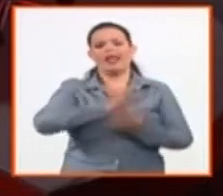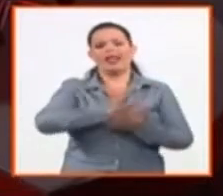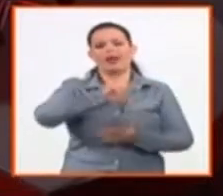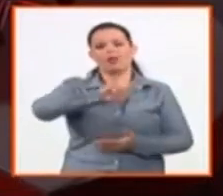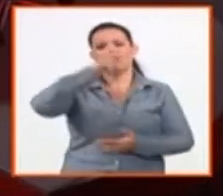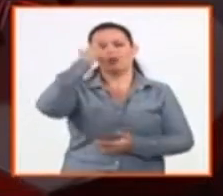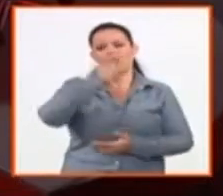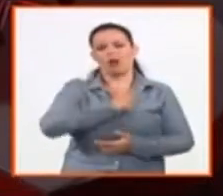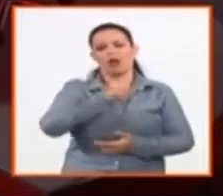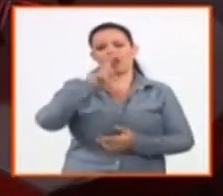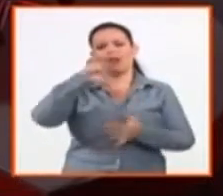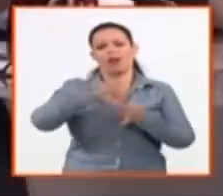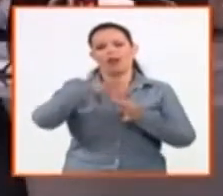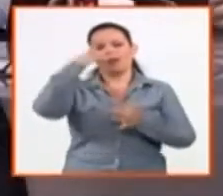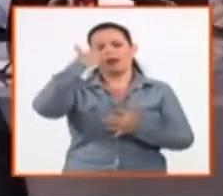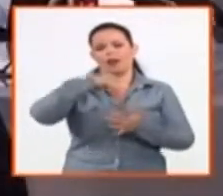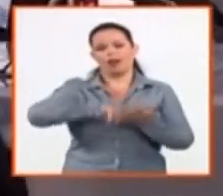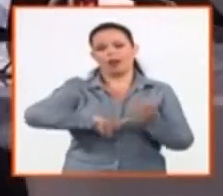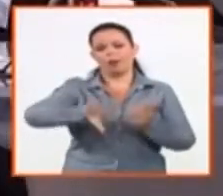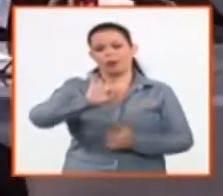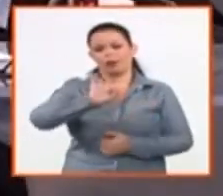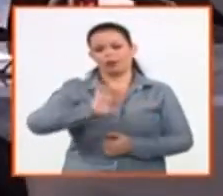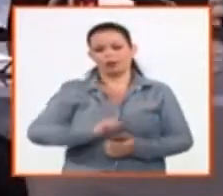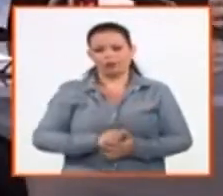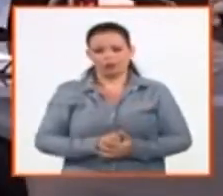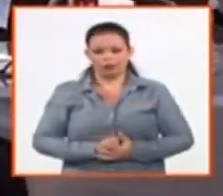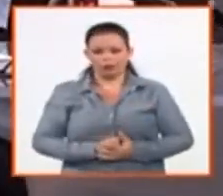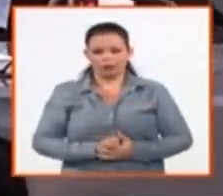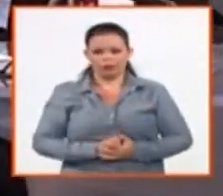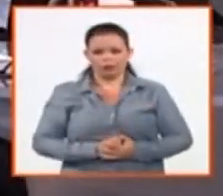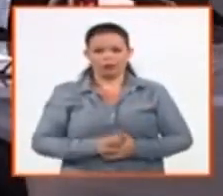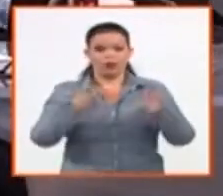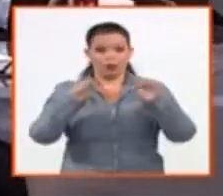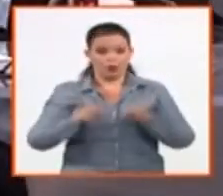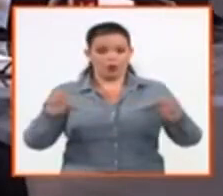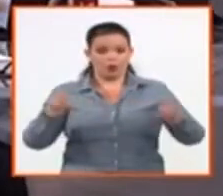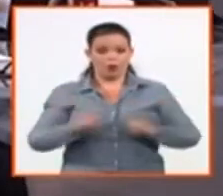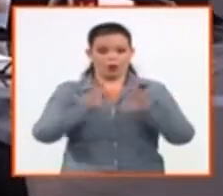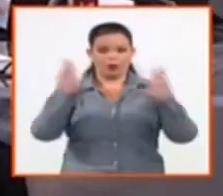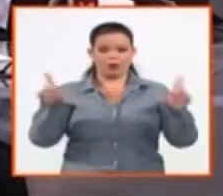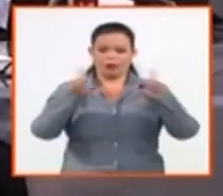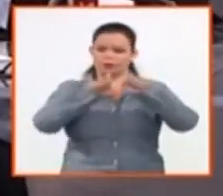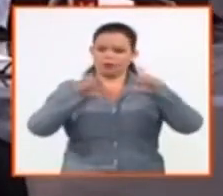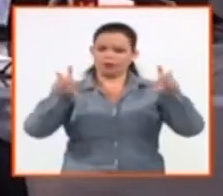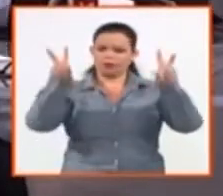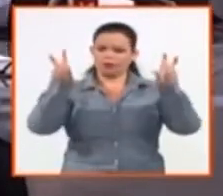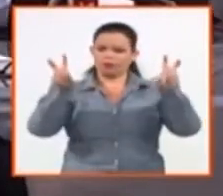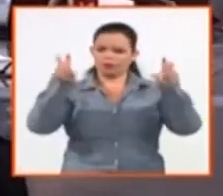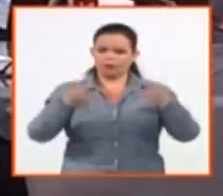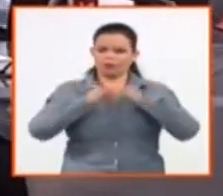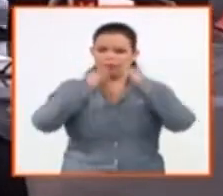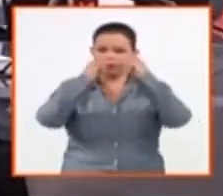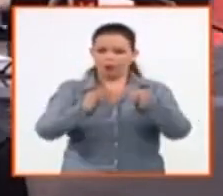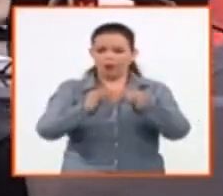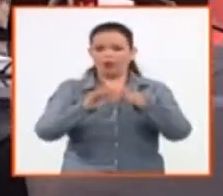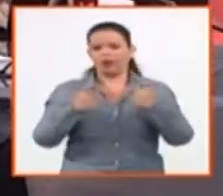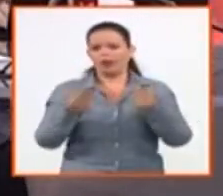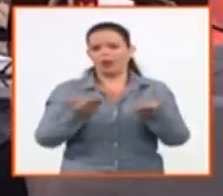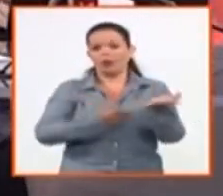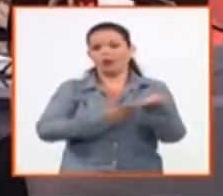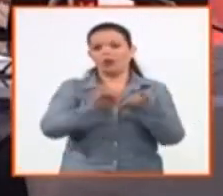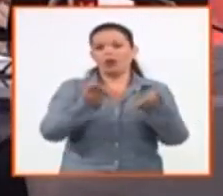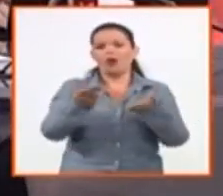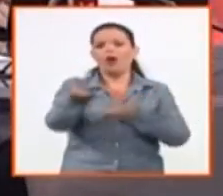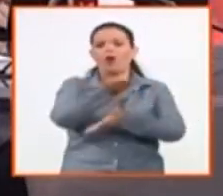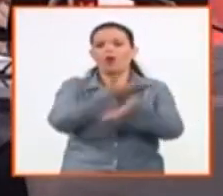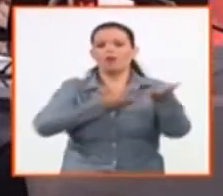Habíamos puesto un reportaje, bueno, también tomado hoy por la mañana, en el que se decía que todavía se estaban en conversaciones y en búsqueda de consenso, pero bueno, al parecer